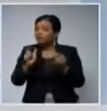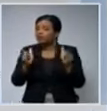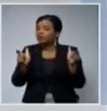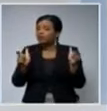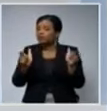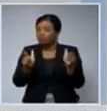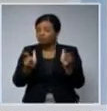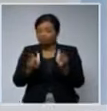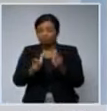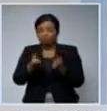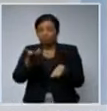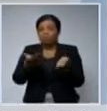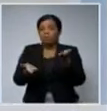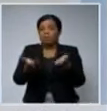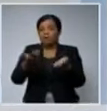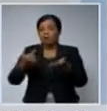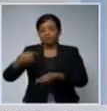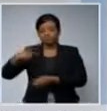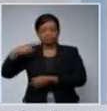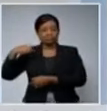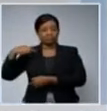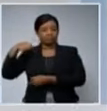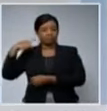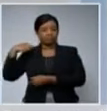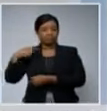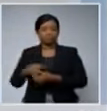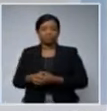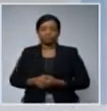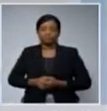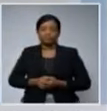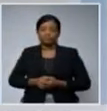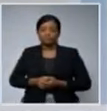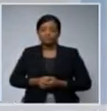con los anteriores. De estas